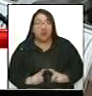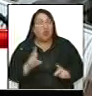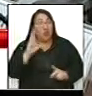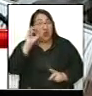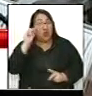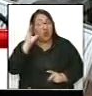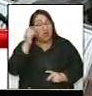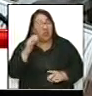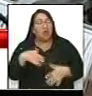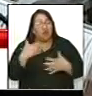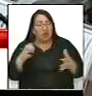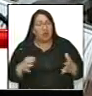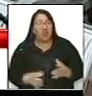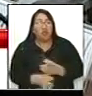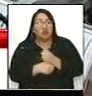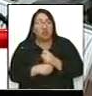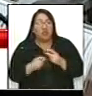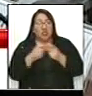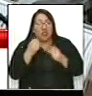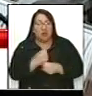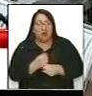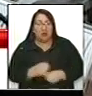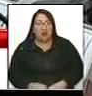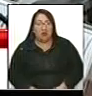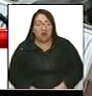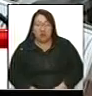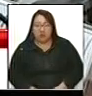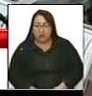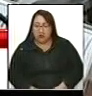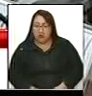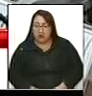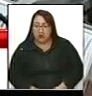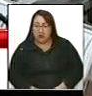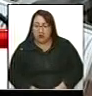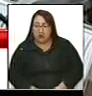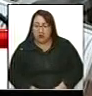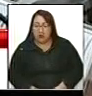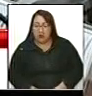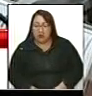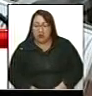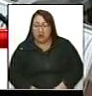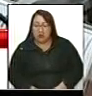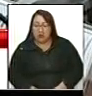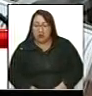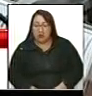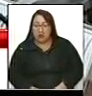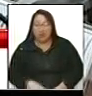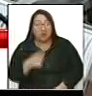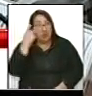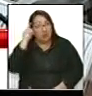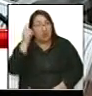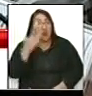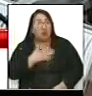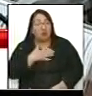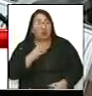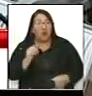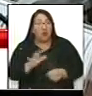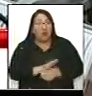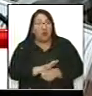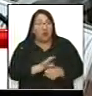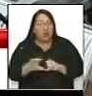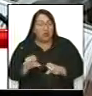capaz como para asumir un grande reto. Pienso para mí de que debemos ocupar ese,